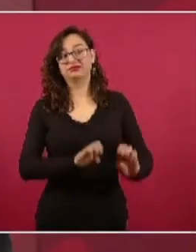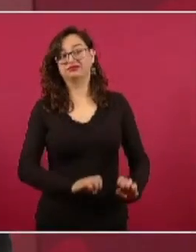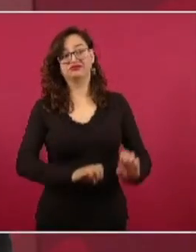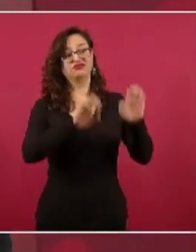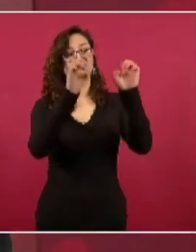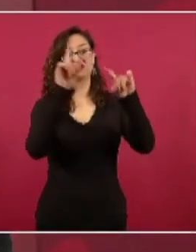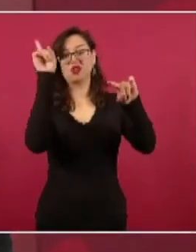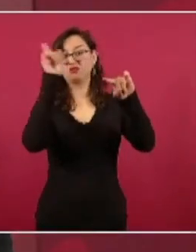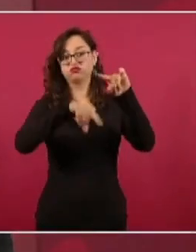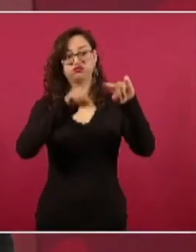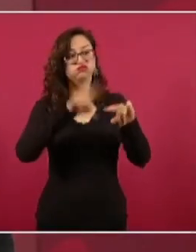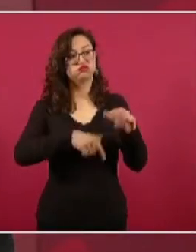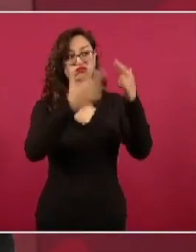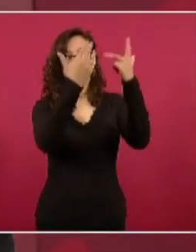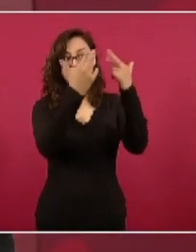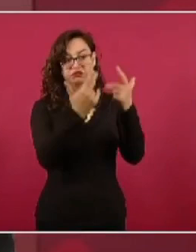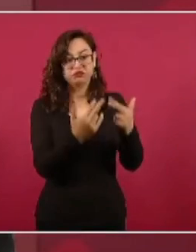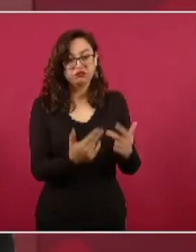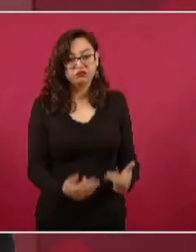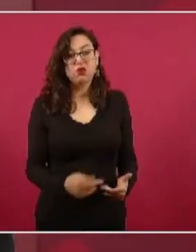grave.